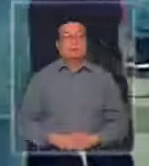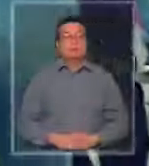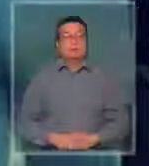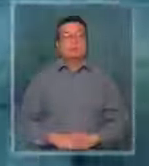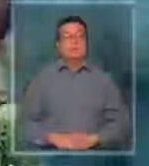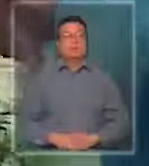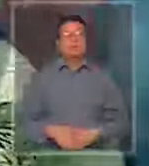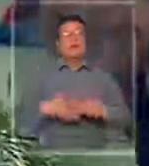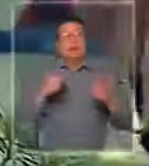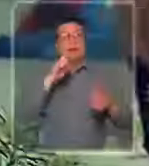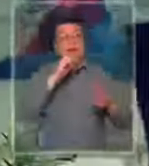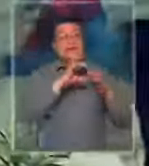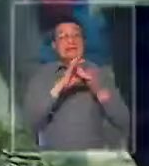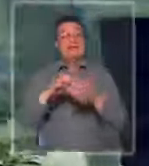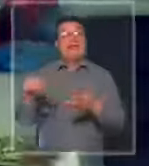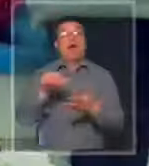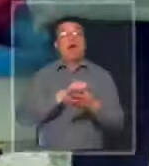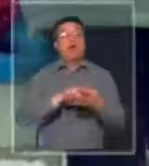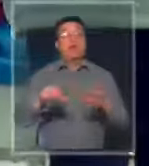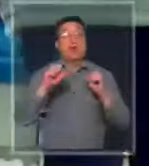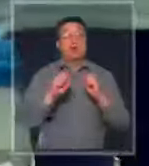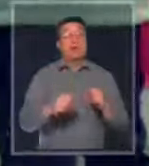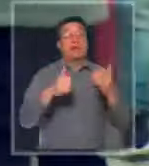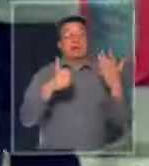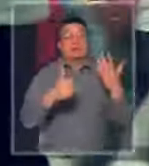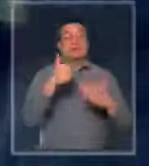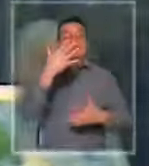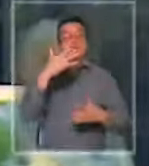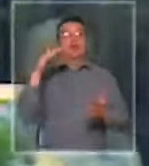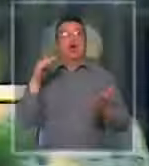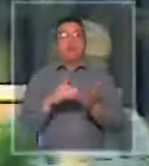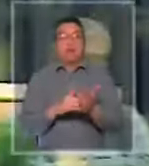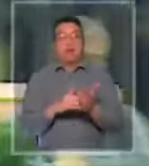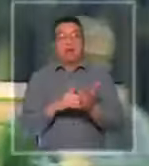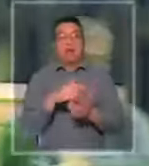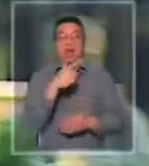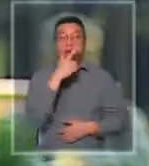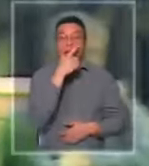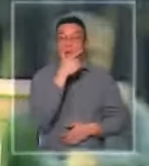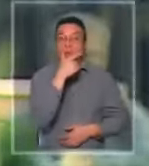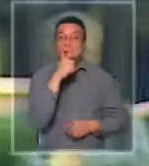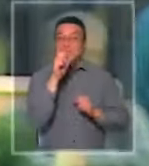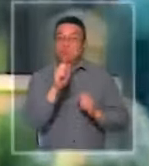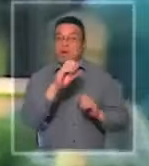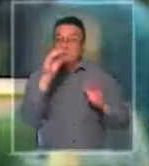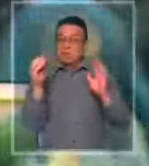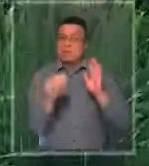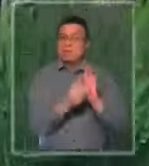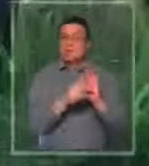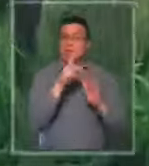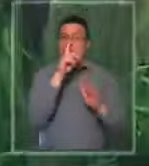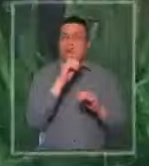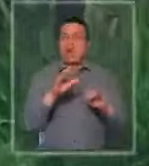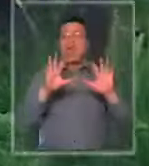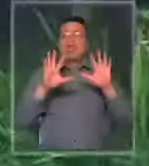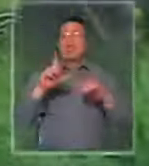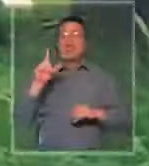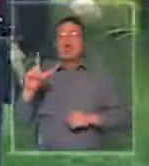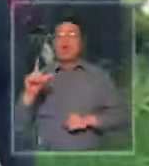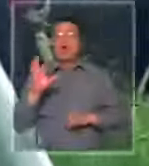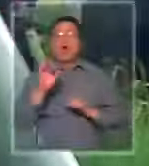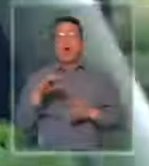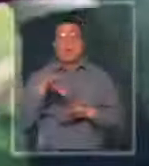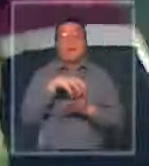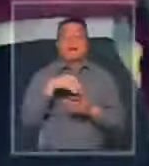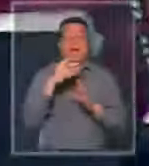Es decir, la multa podría llegar a los 65 mil pesos. La duda es si esto podría implementarse en lugares como 10 de Julio o la Plaza de